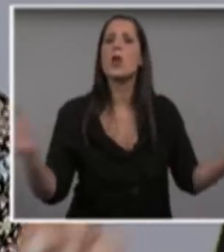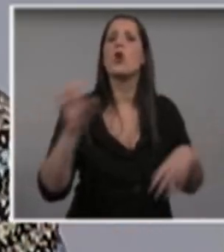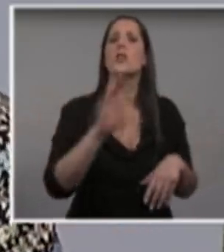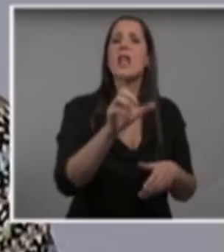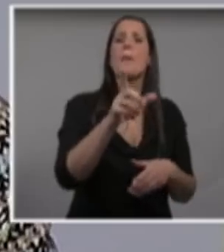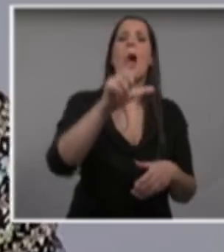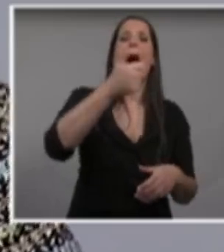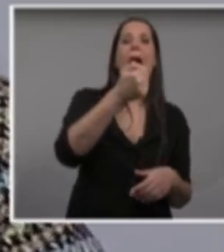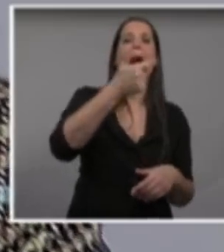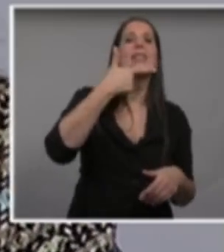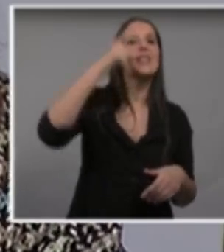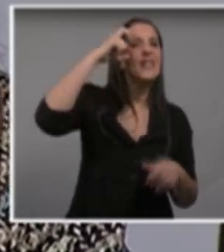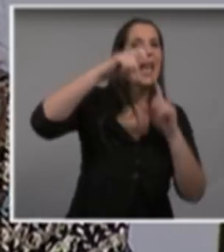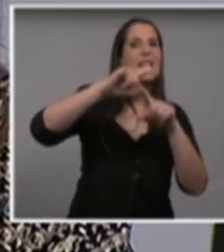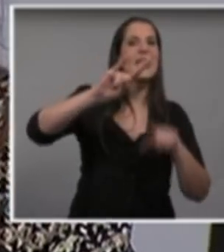mendocinos,